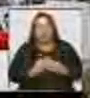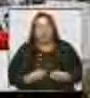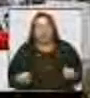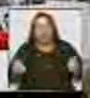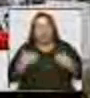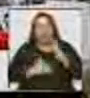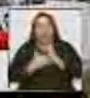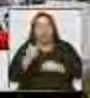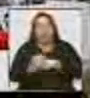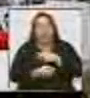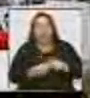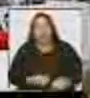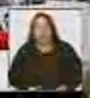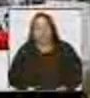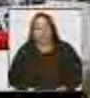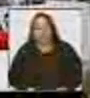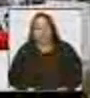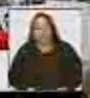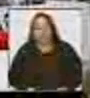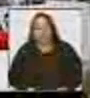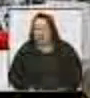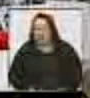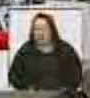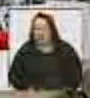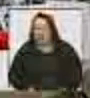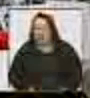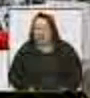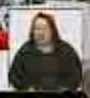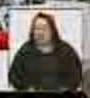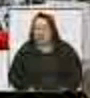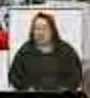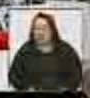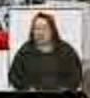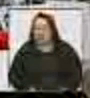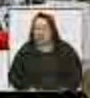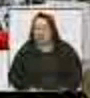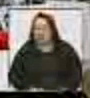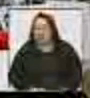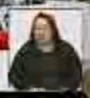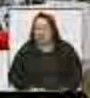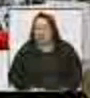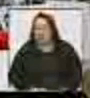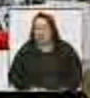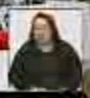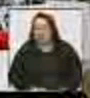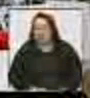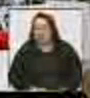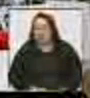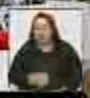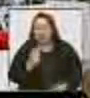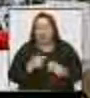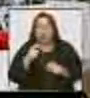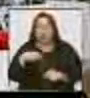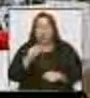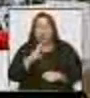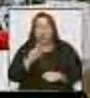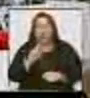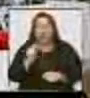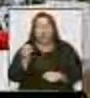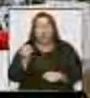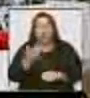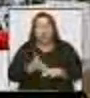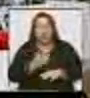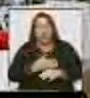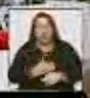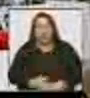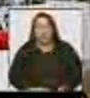frágil, tan altamente rotativo, las personas necesitan algún fondo de compensación. Y querramos o no querramos, el régimen de